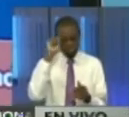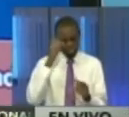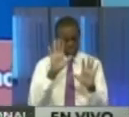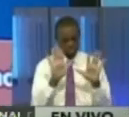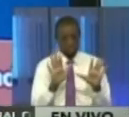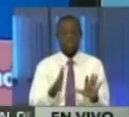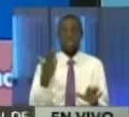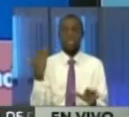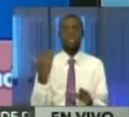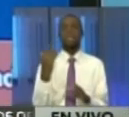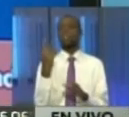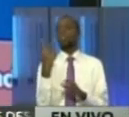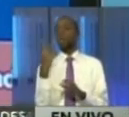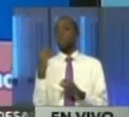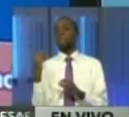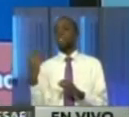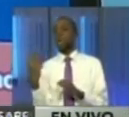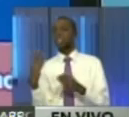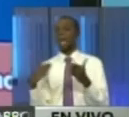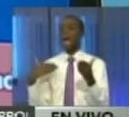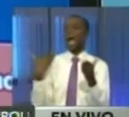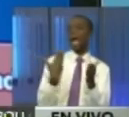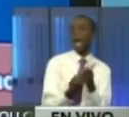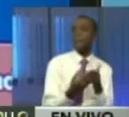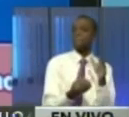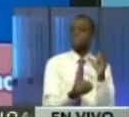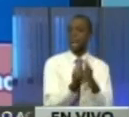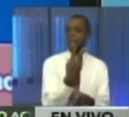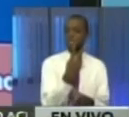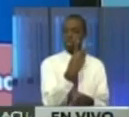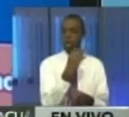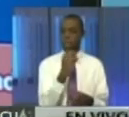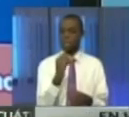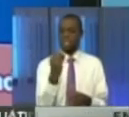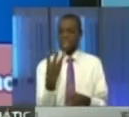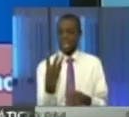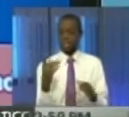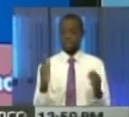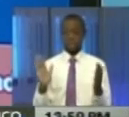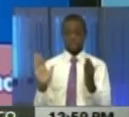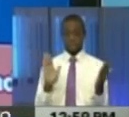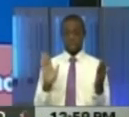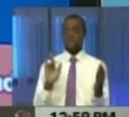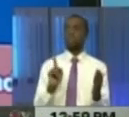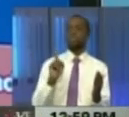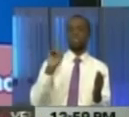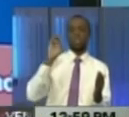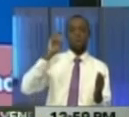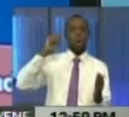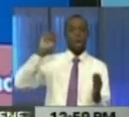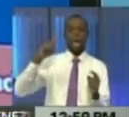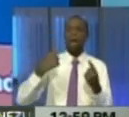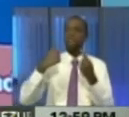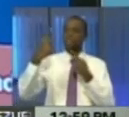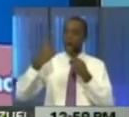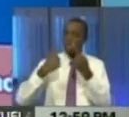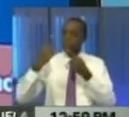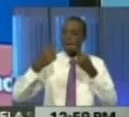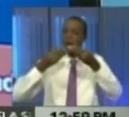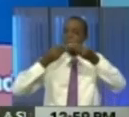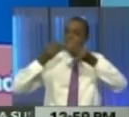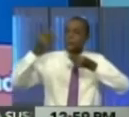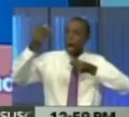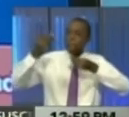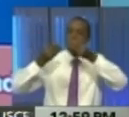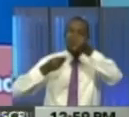a mayo 2003, hubo un diálogo de facilitación con la OEA. La recolección de firmas que